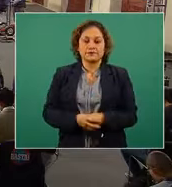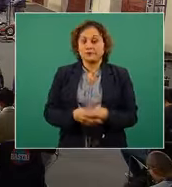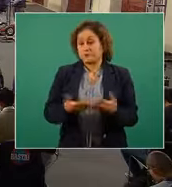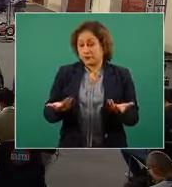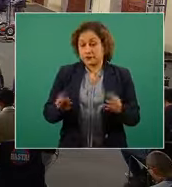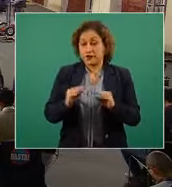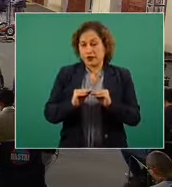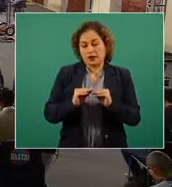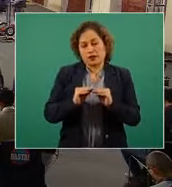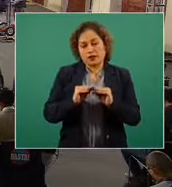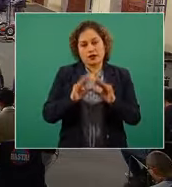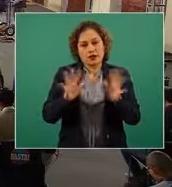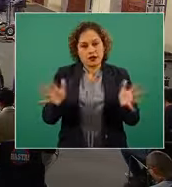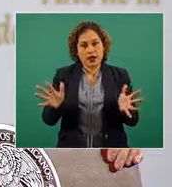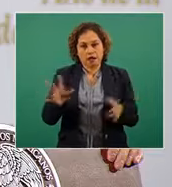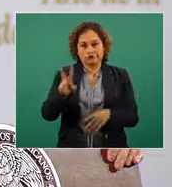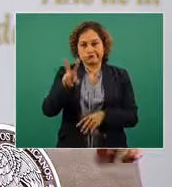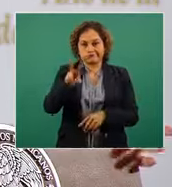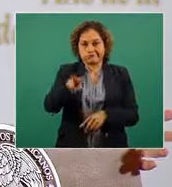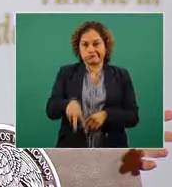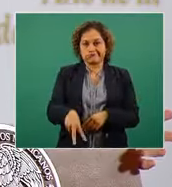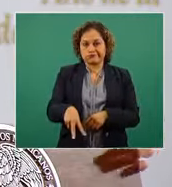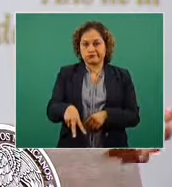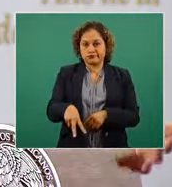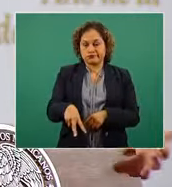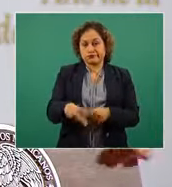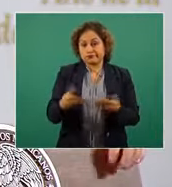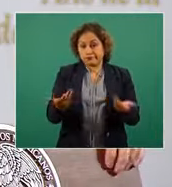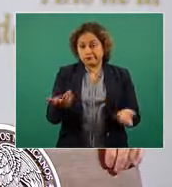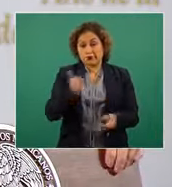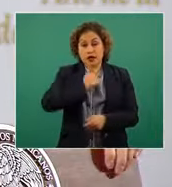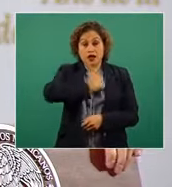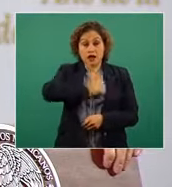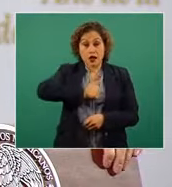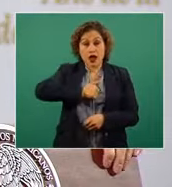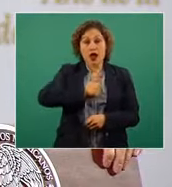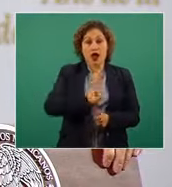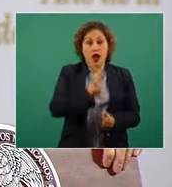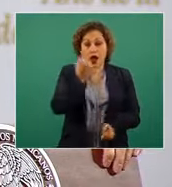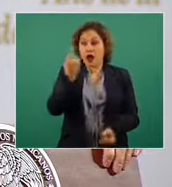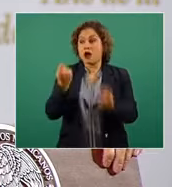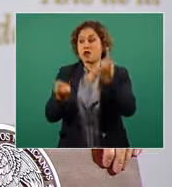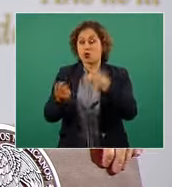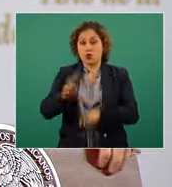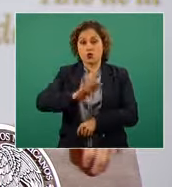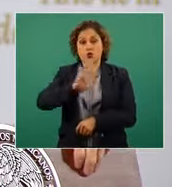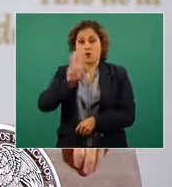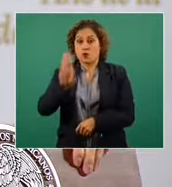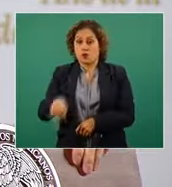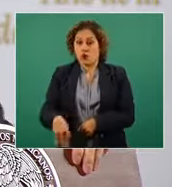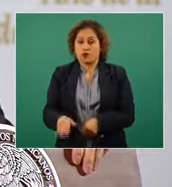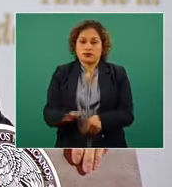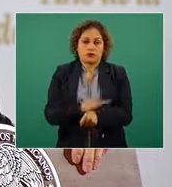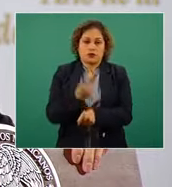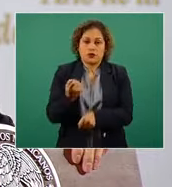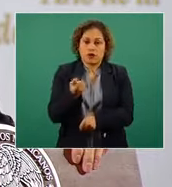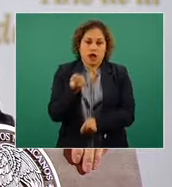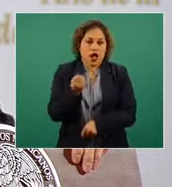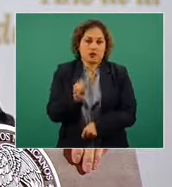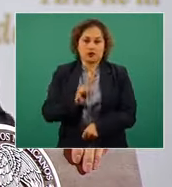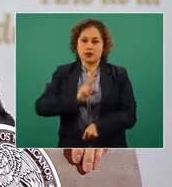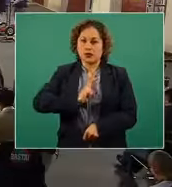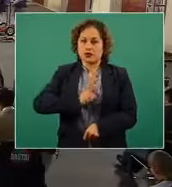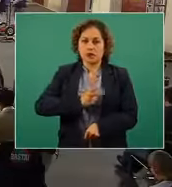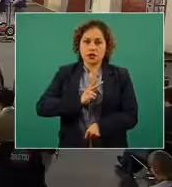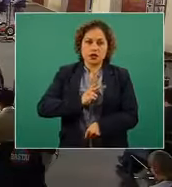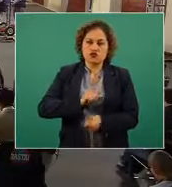dejar de reconocer que han existido lamentables pérdidas de vida por un virus tan letal como este. La